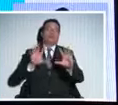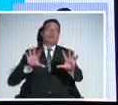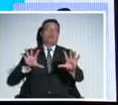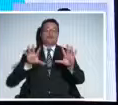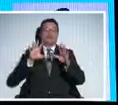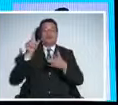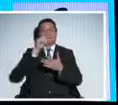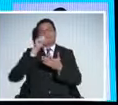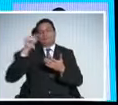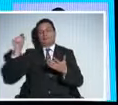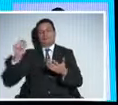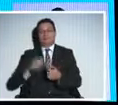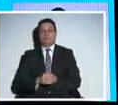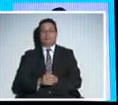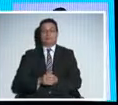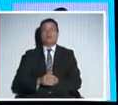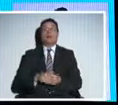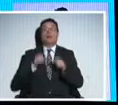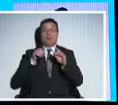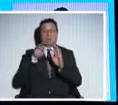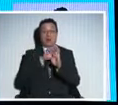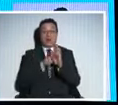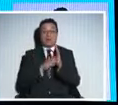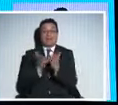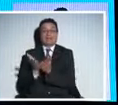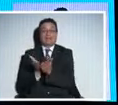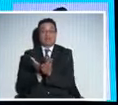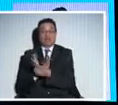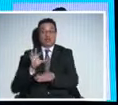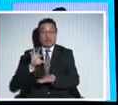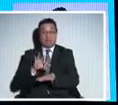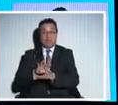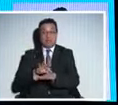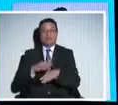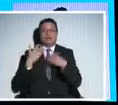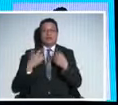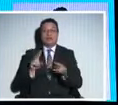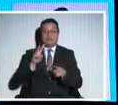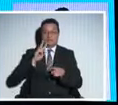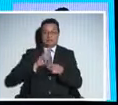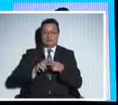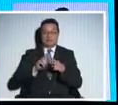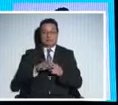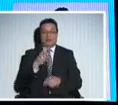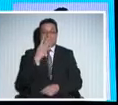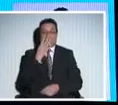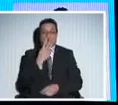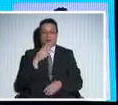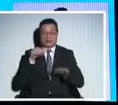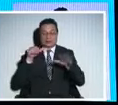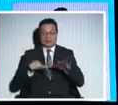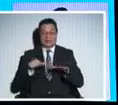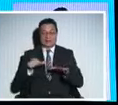en el pizarrón. A través del programa de servicios médicos, realizamos